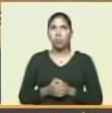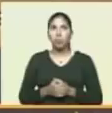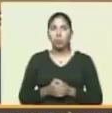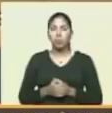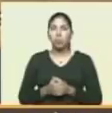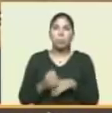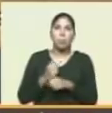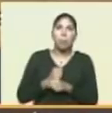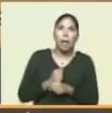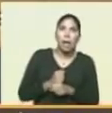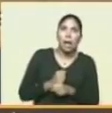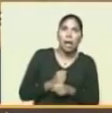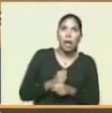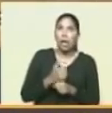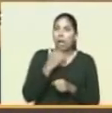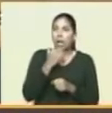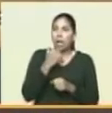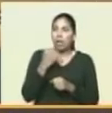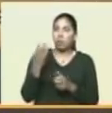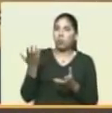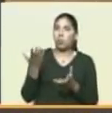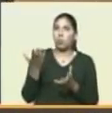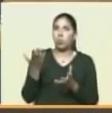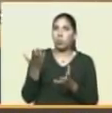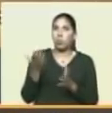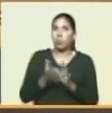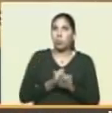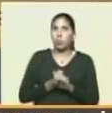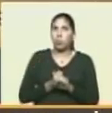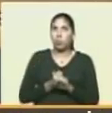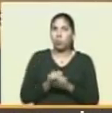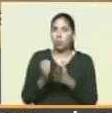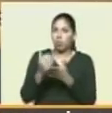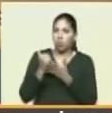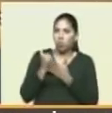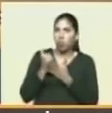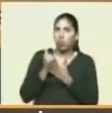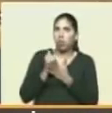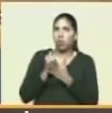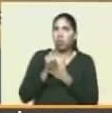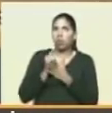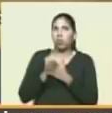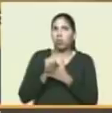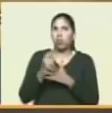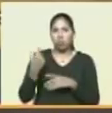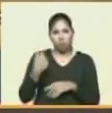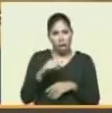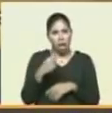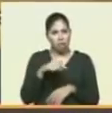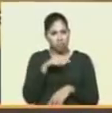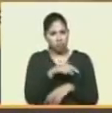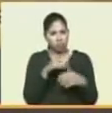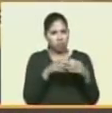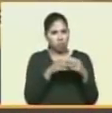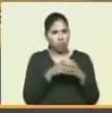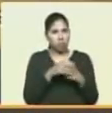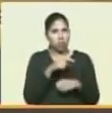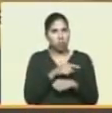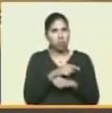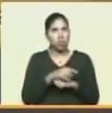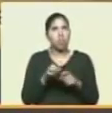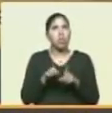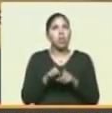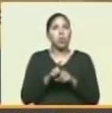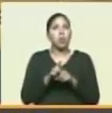esperando una herramienta que nos permita que esos cohetes que tenemos allí, ahorita en mínimo,